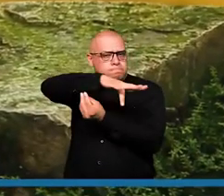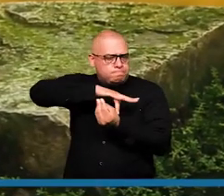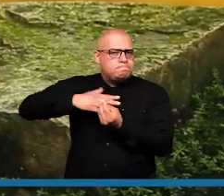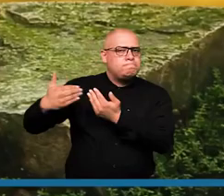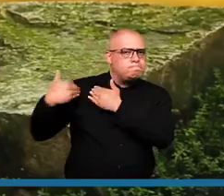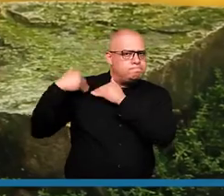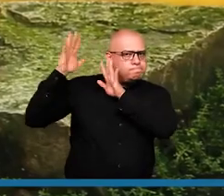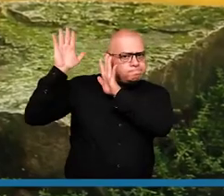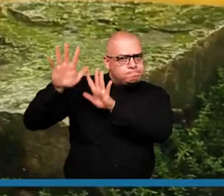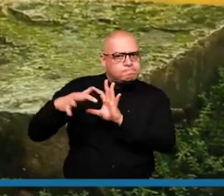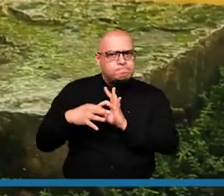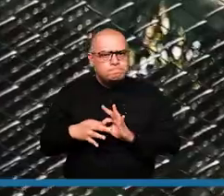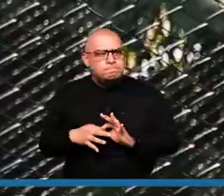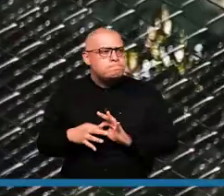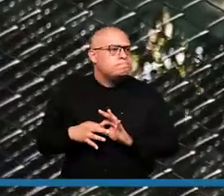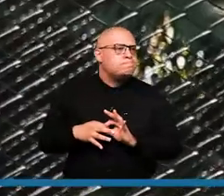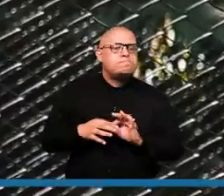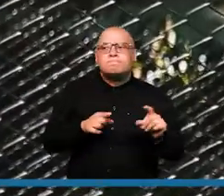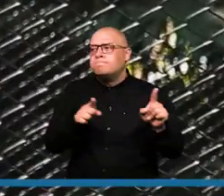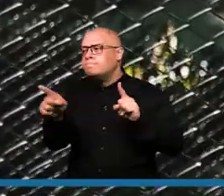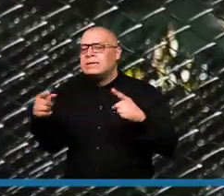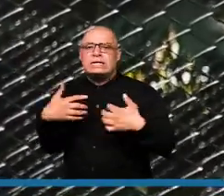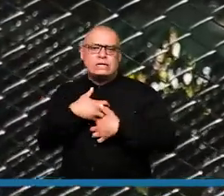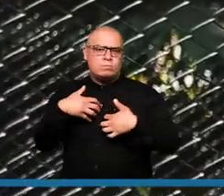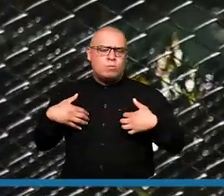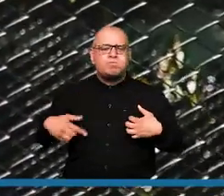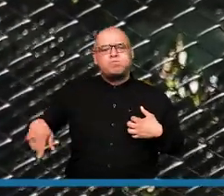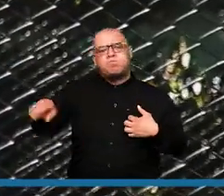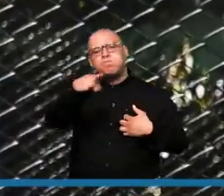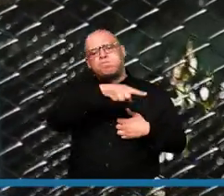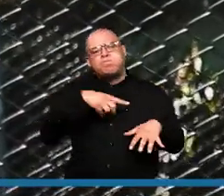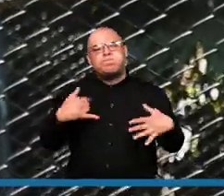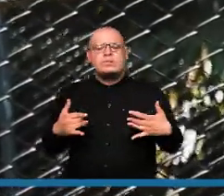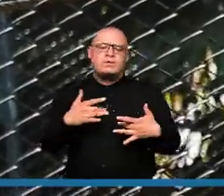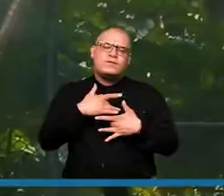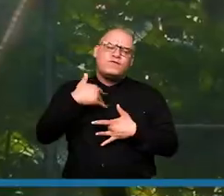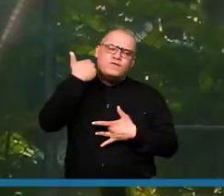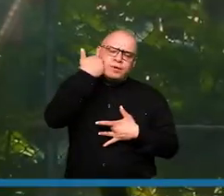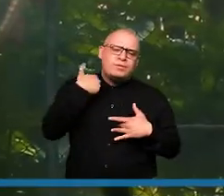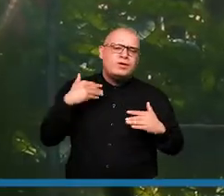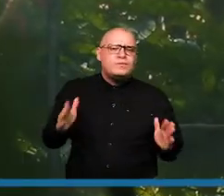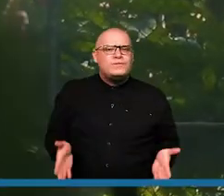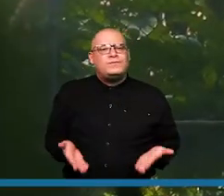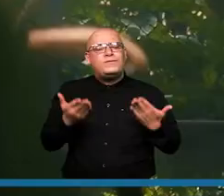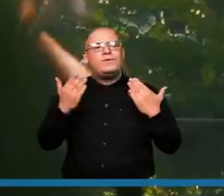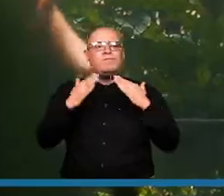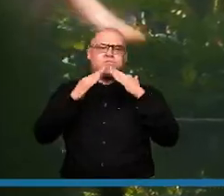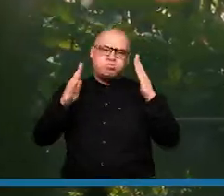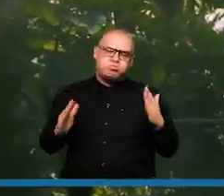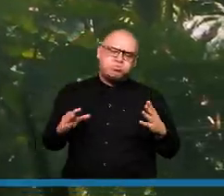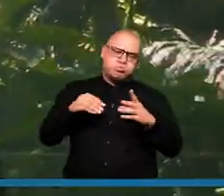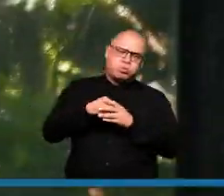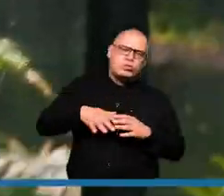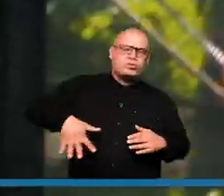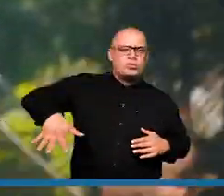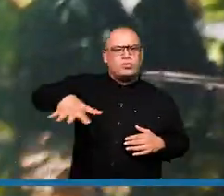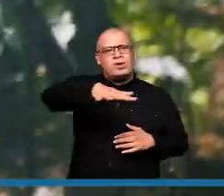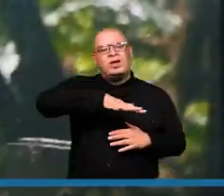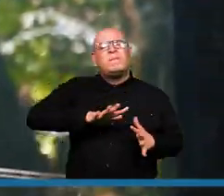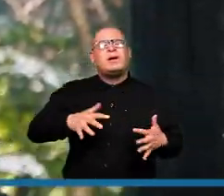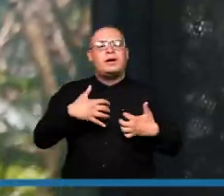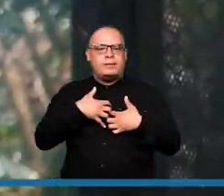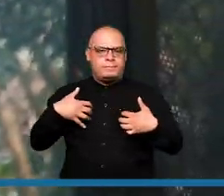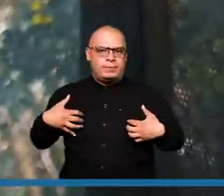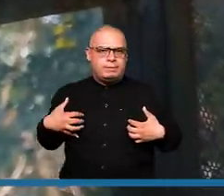ambientales para darle una segunda oportunidad a los animales que ya no pueden ser rehabilitados, que ellos tienen en sus CAPs y hogares de paso, para que